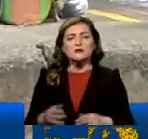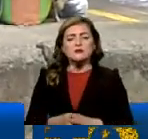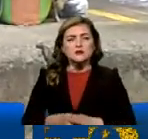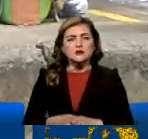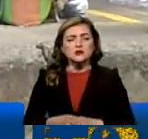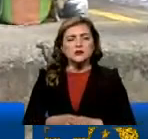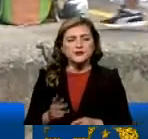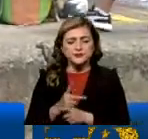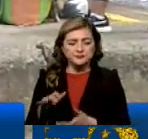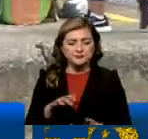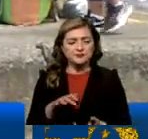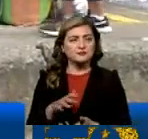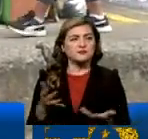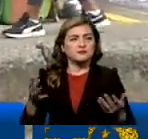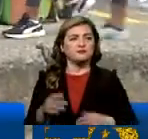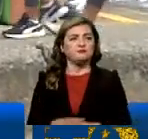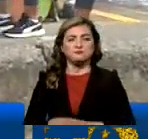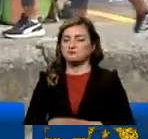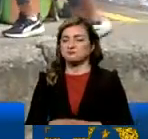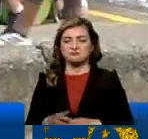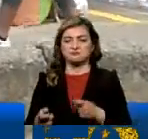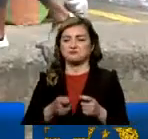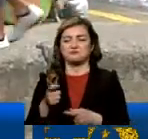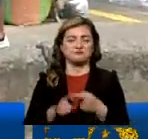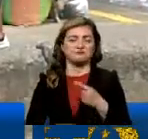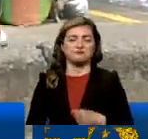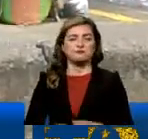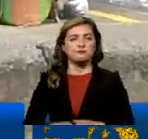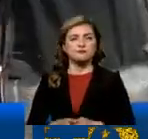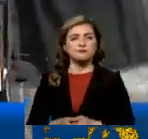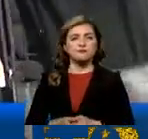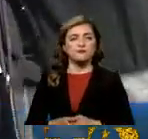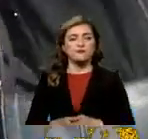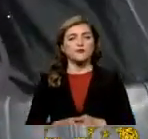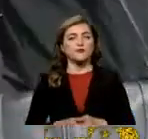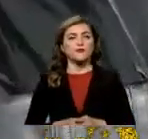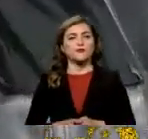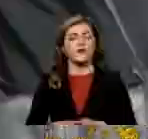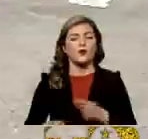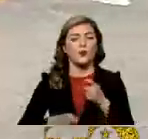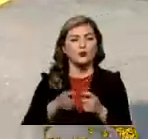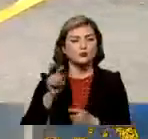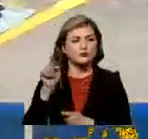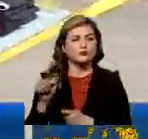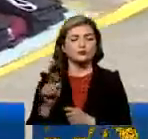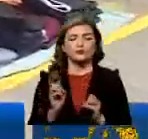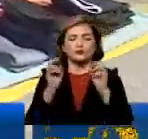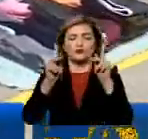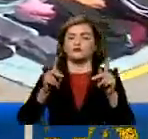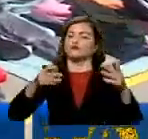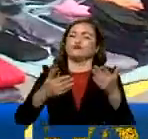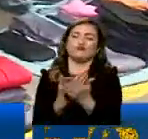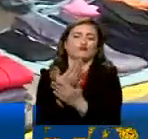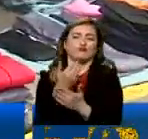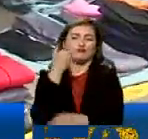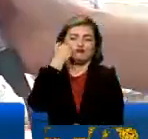llevamos bastante mercadería, no era el sitio adecuado para poder expender nuestros productos. Para los vendedores, esta es una nueva oportunidad